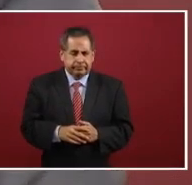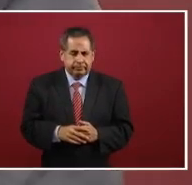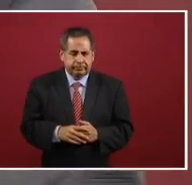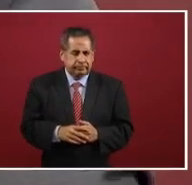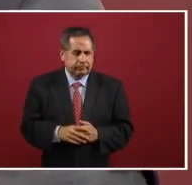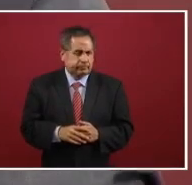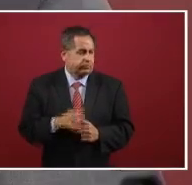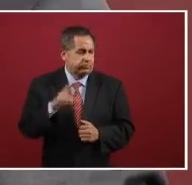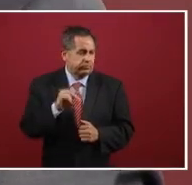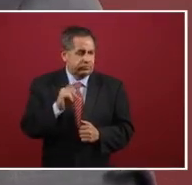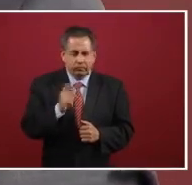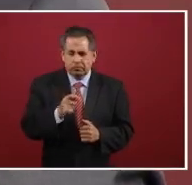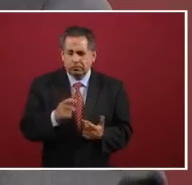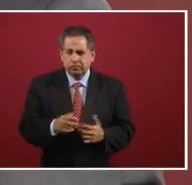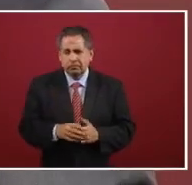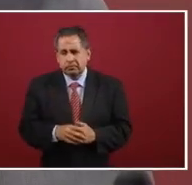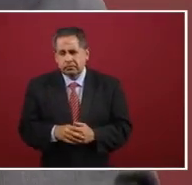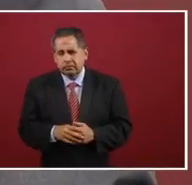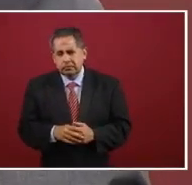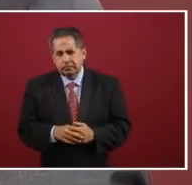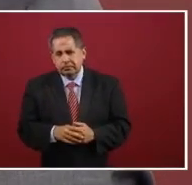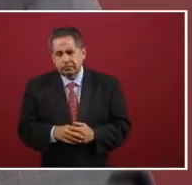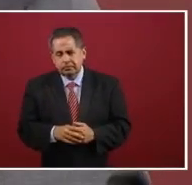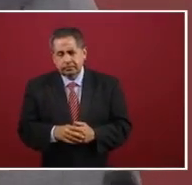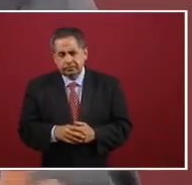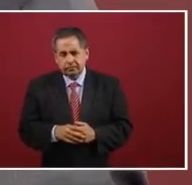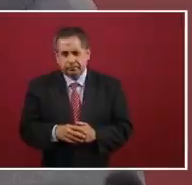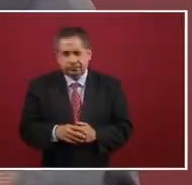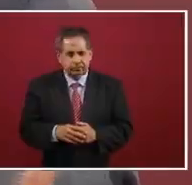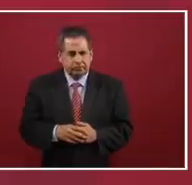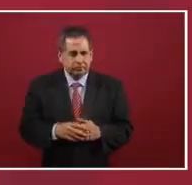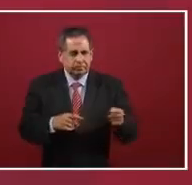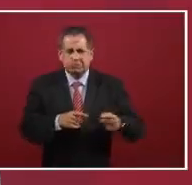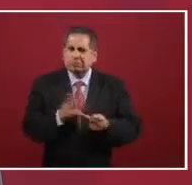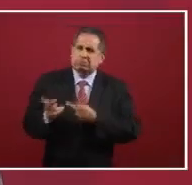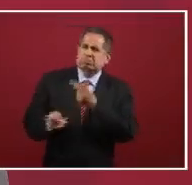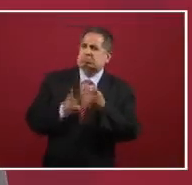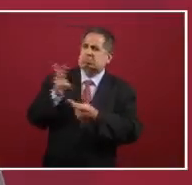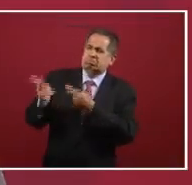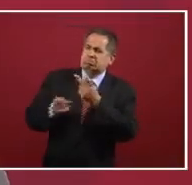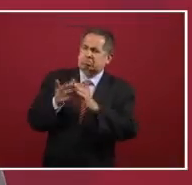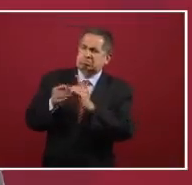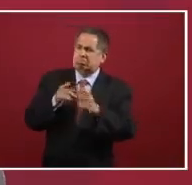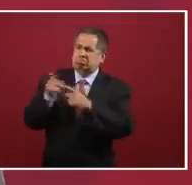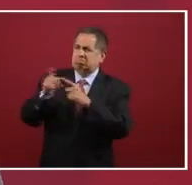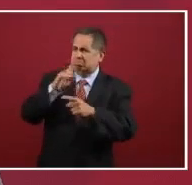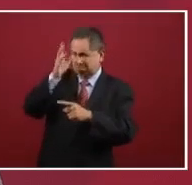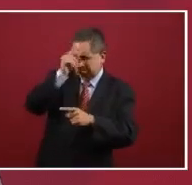va más allá de los cuestionamientos, pero eso es